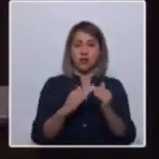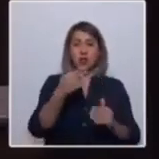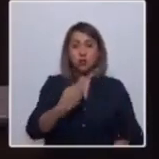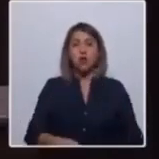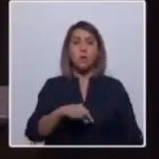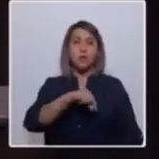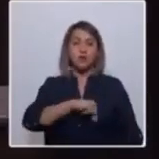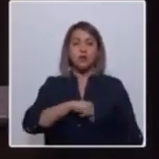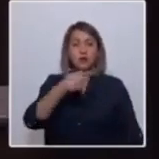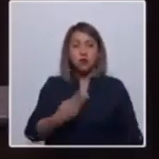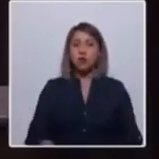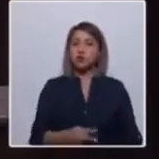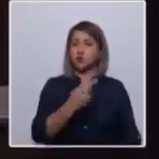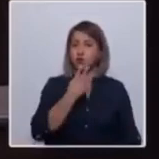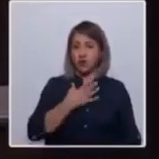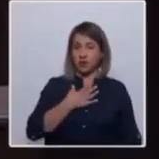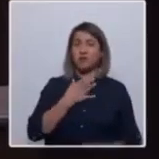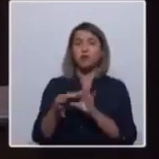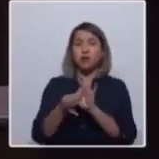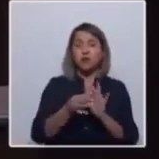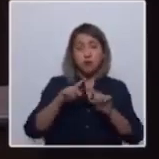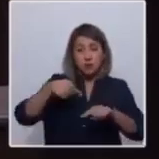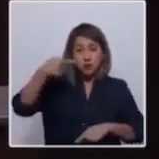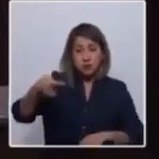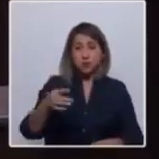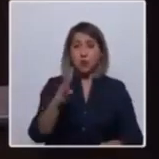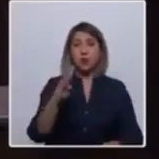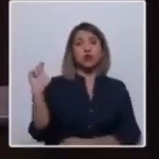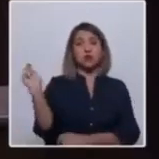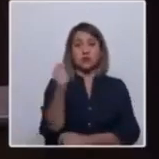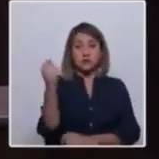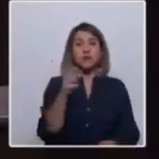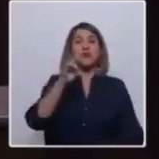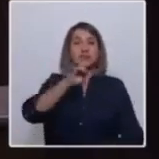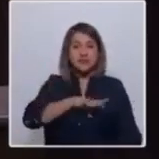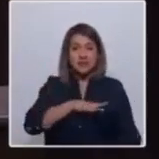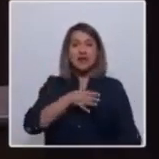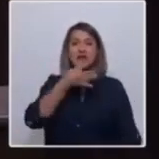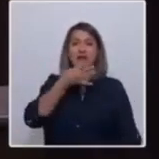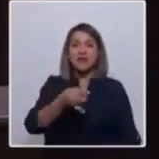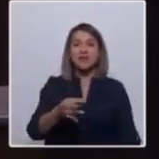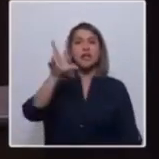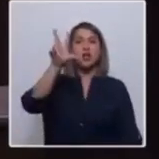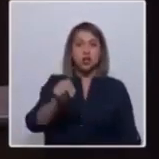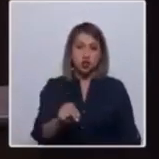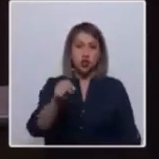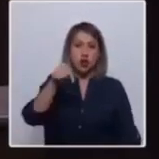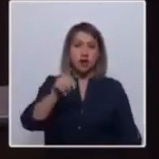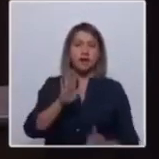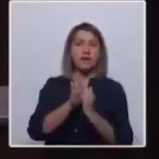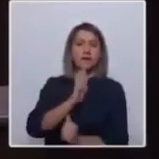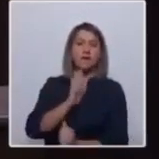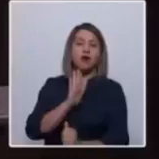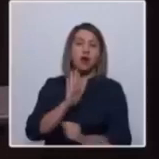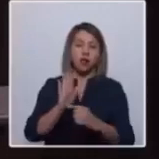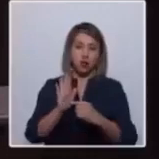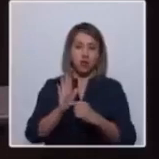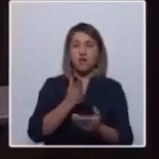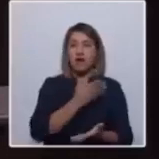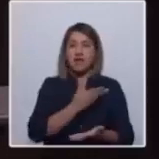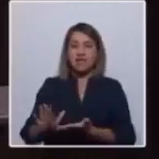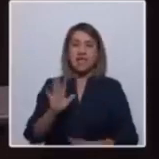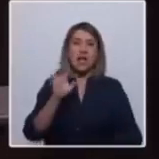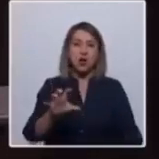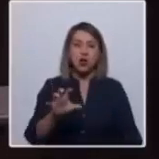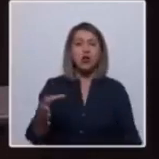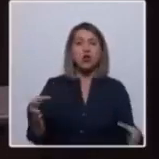pensiones y de sus vidas. Por eso, el próximo 4 de septiembre, Chile le va a decir que no a este borrador. Va a rechazar el odio de